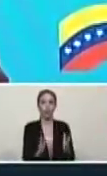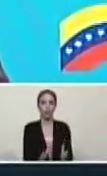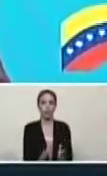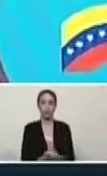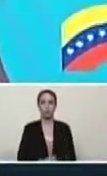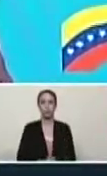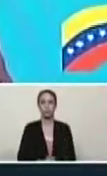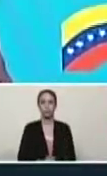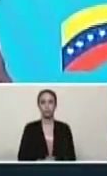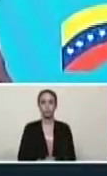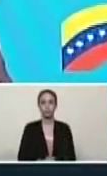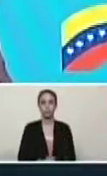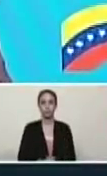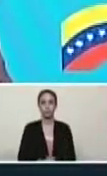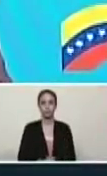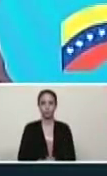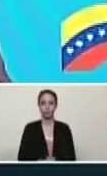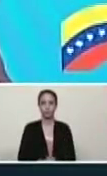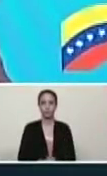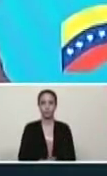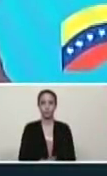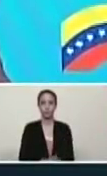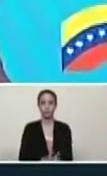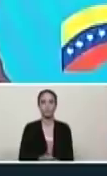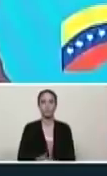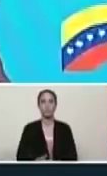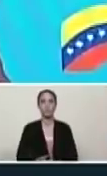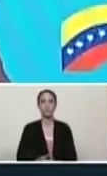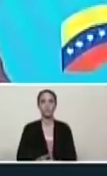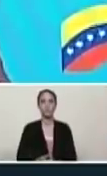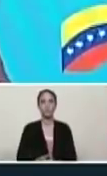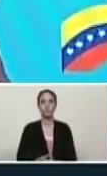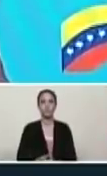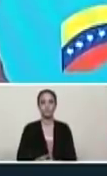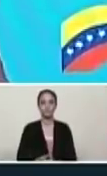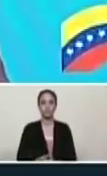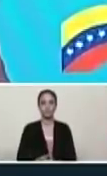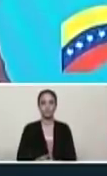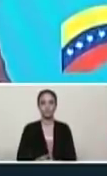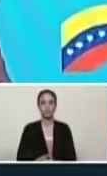de la Federación Venezolana de Estudiantes Universitarios.